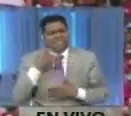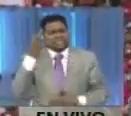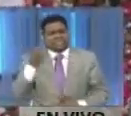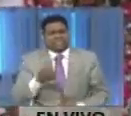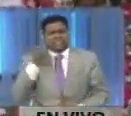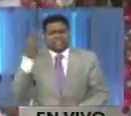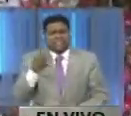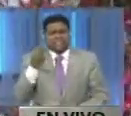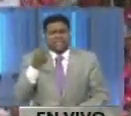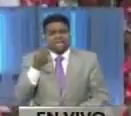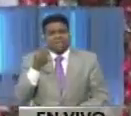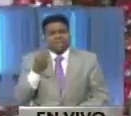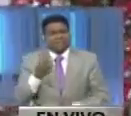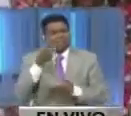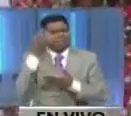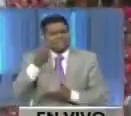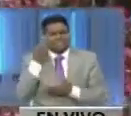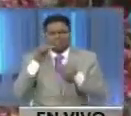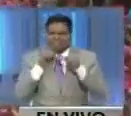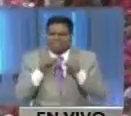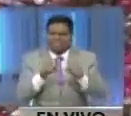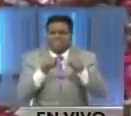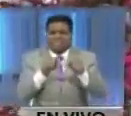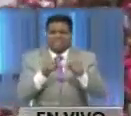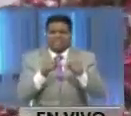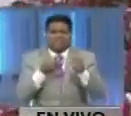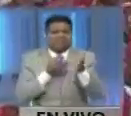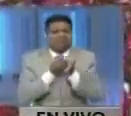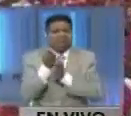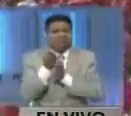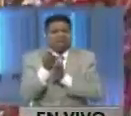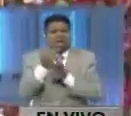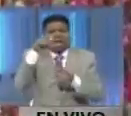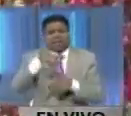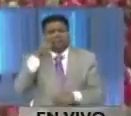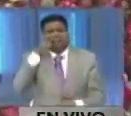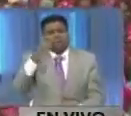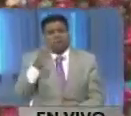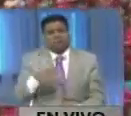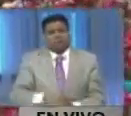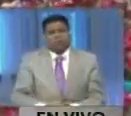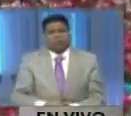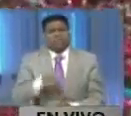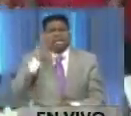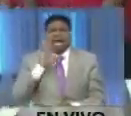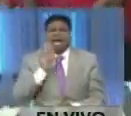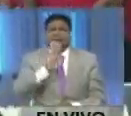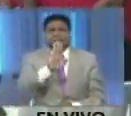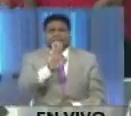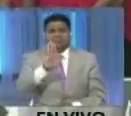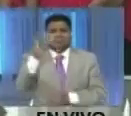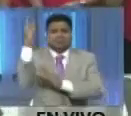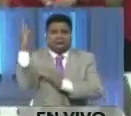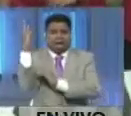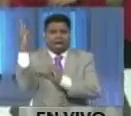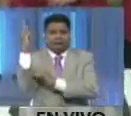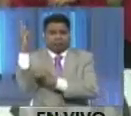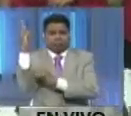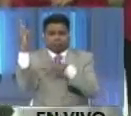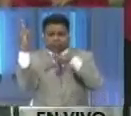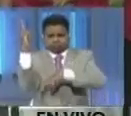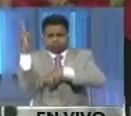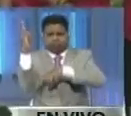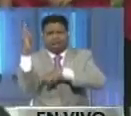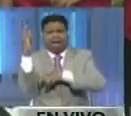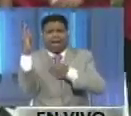en vanguardia con este pueblo. Ahí estuvo Chávez. Y nosotros podemos decir, y los